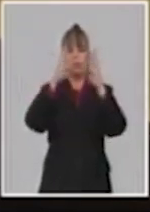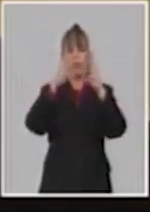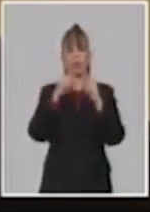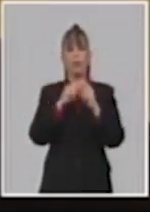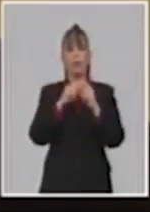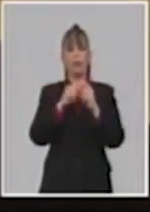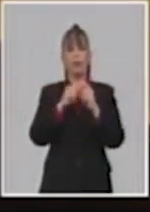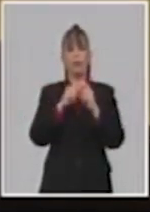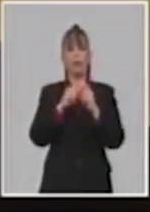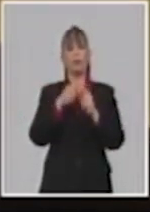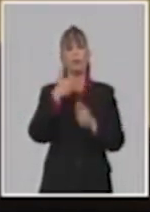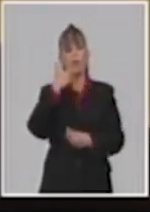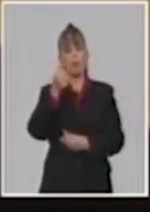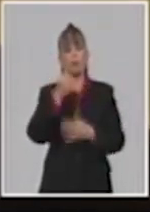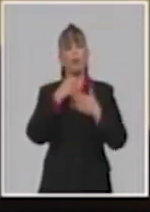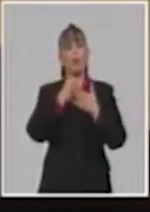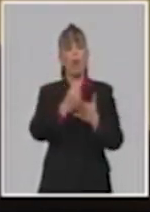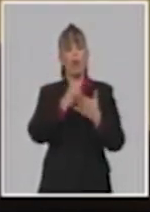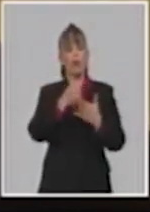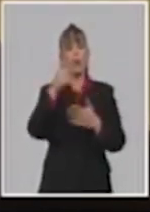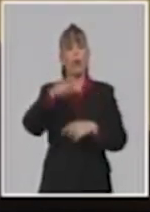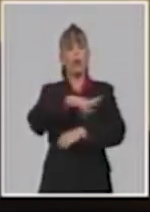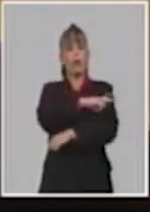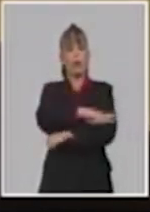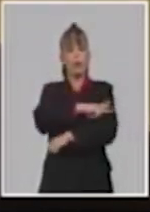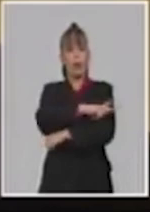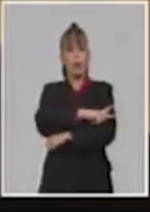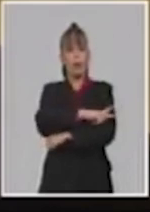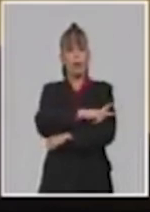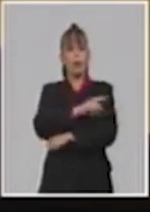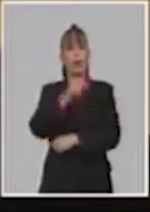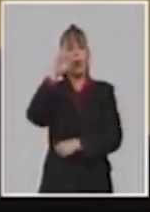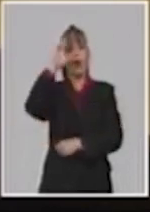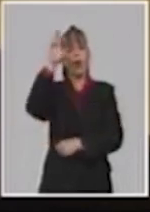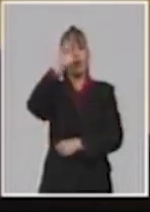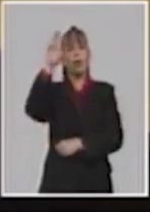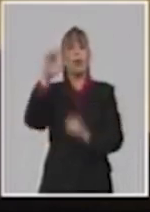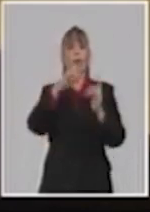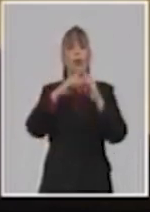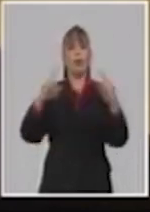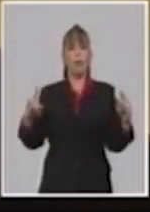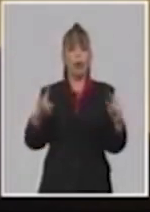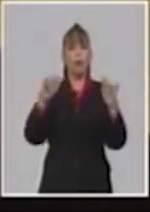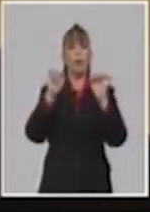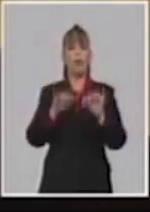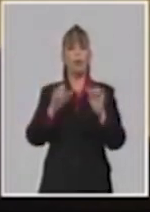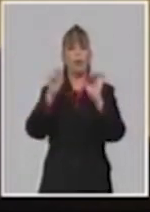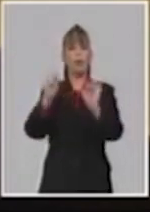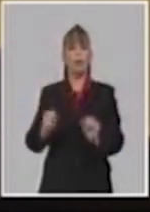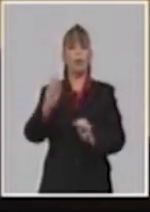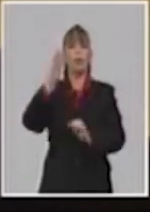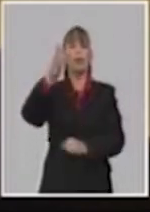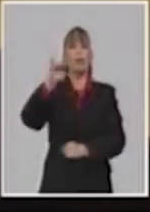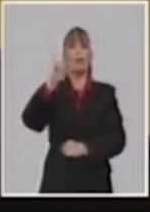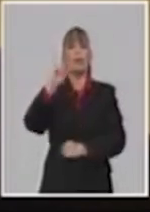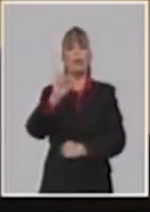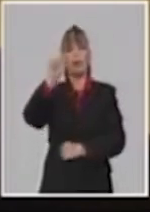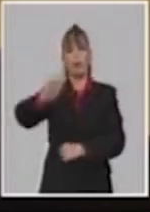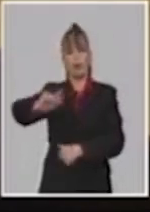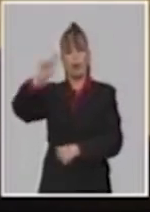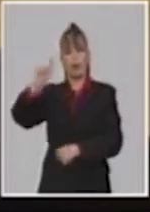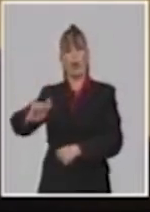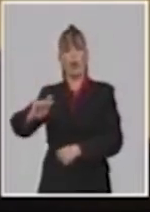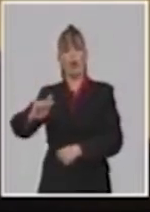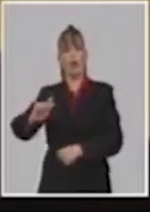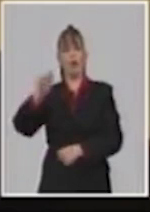buena ayuda a este país. En el hospital de campaña, además, se han hospitalizado ya 36 pacientes. Y